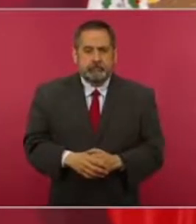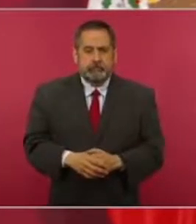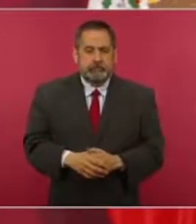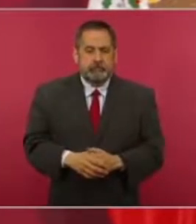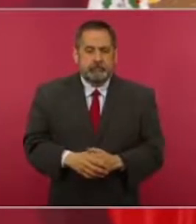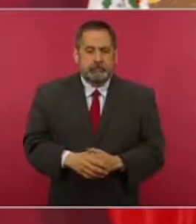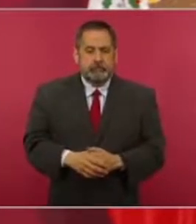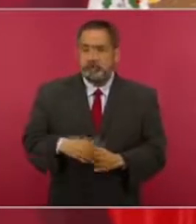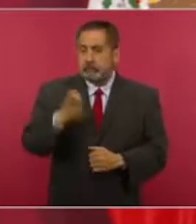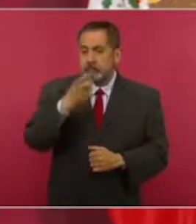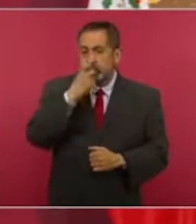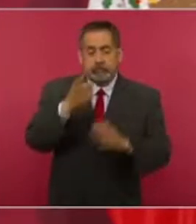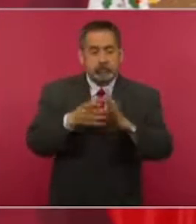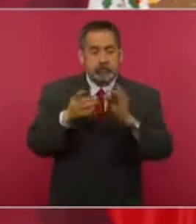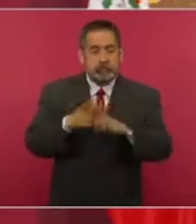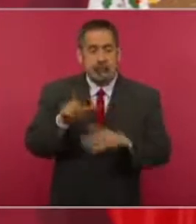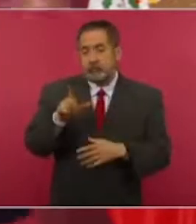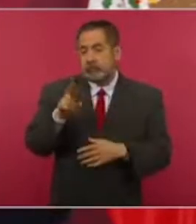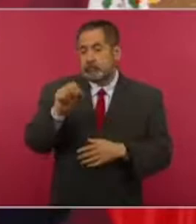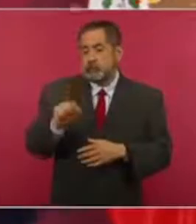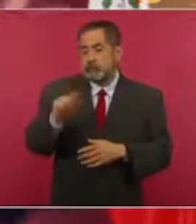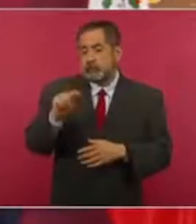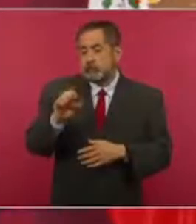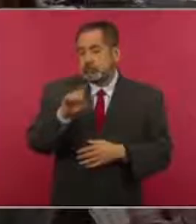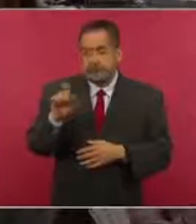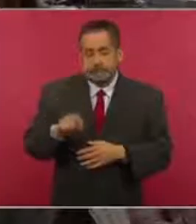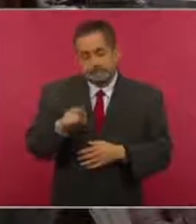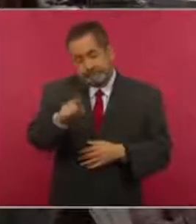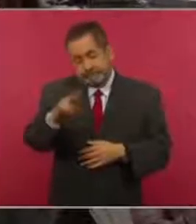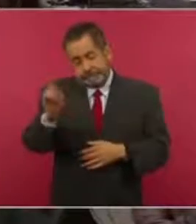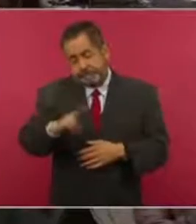Esto que estás planteando de Luis Téllez, pues es cierto,